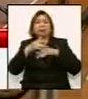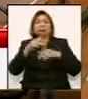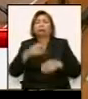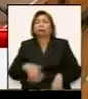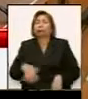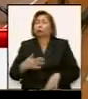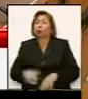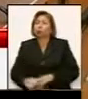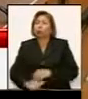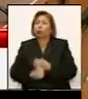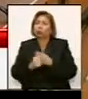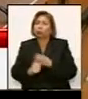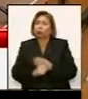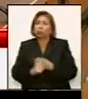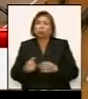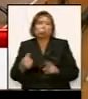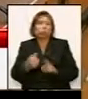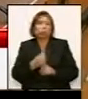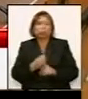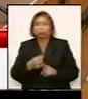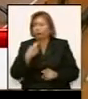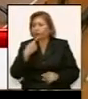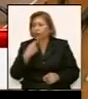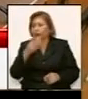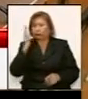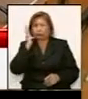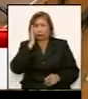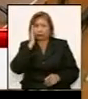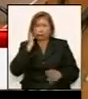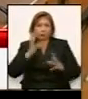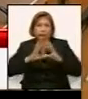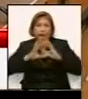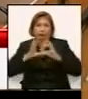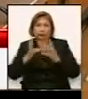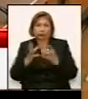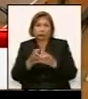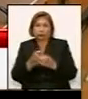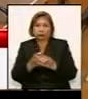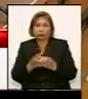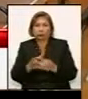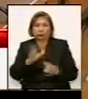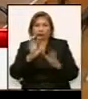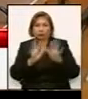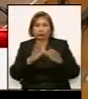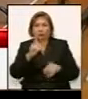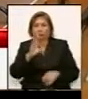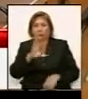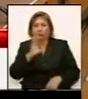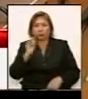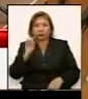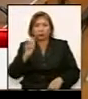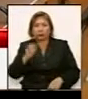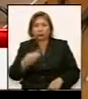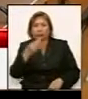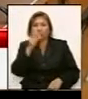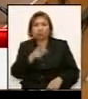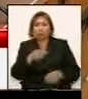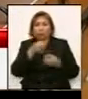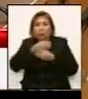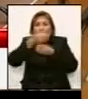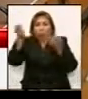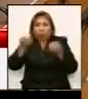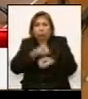digamos este tipo de violencia es que como la vida sabe de manera masiva porque esos grupos de 100 500 hasta 1000 personas ejerciendo